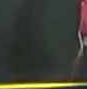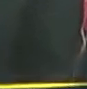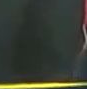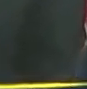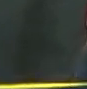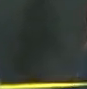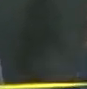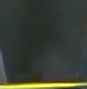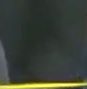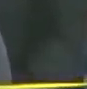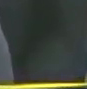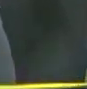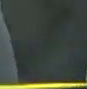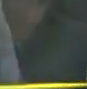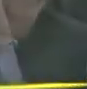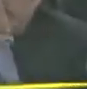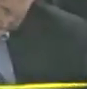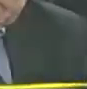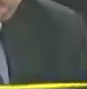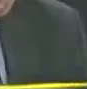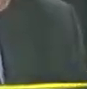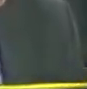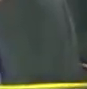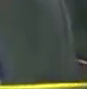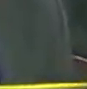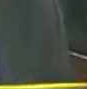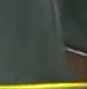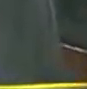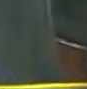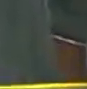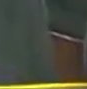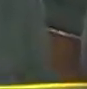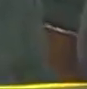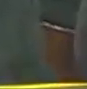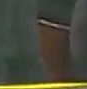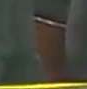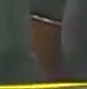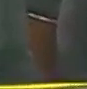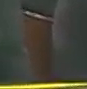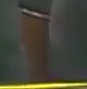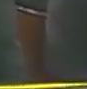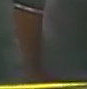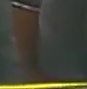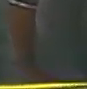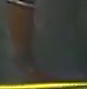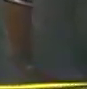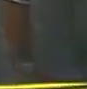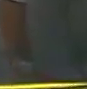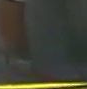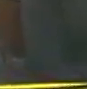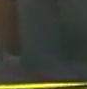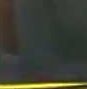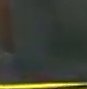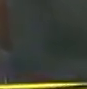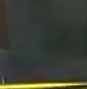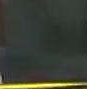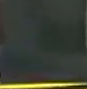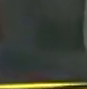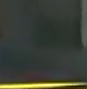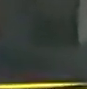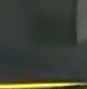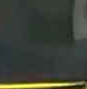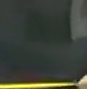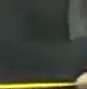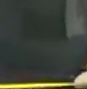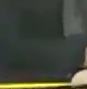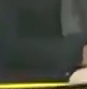Productiva. Daremos inicio con las palabras de la doctora Delcy Rodríguez Gómez, vicepresidenta ejecutiva de la